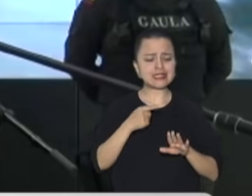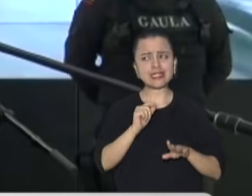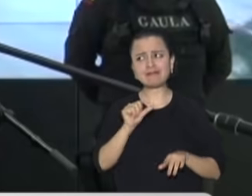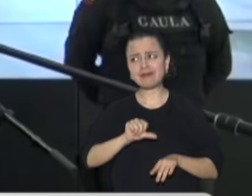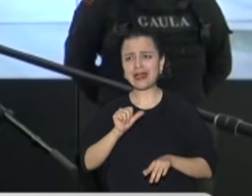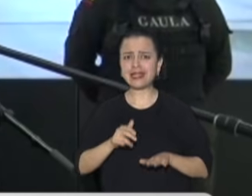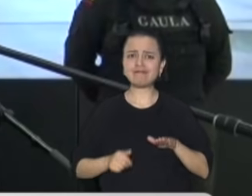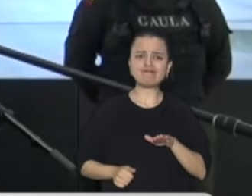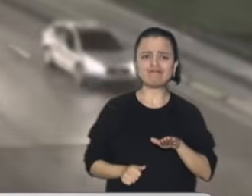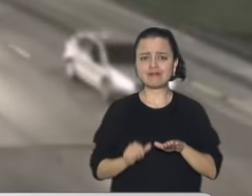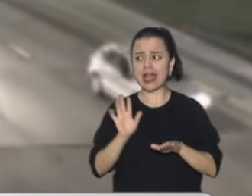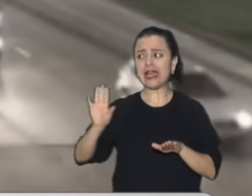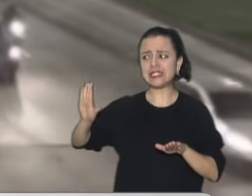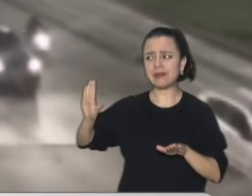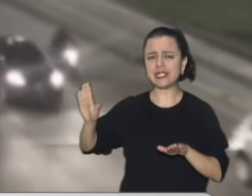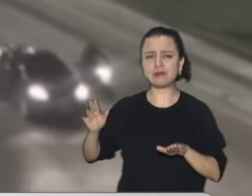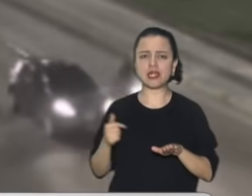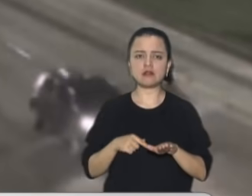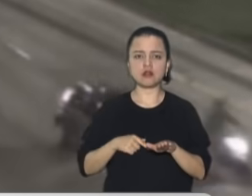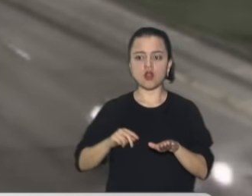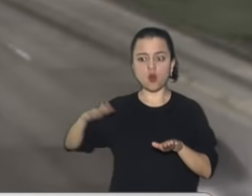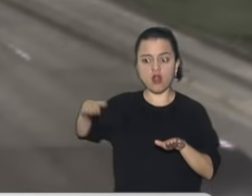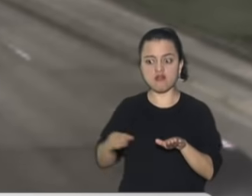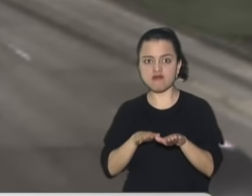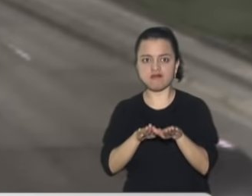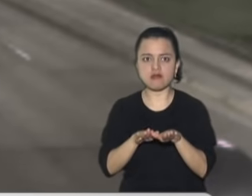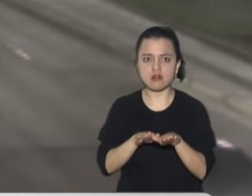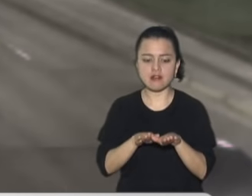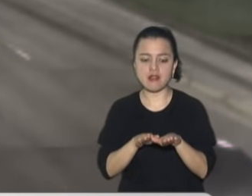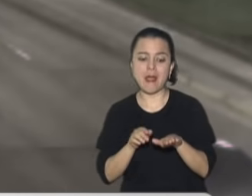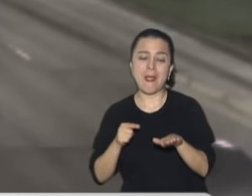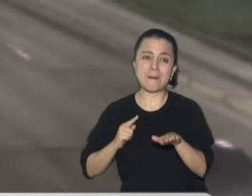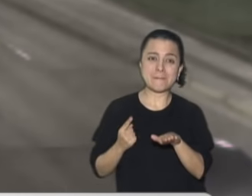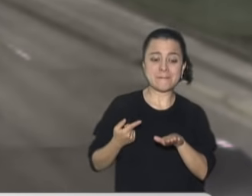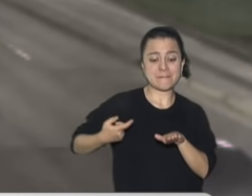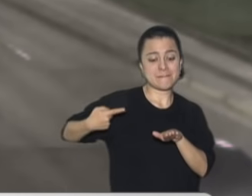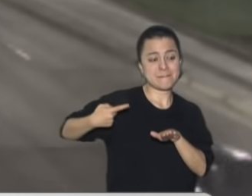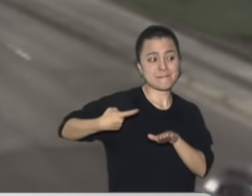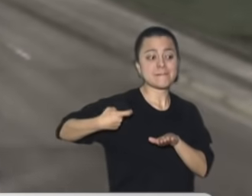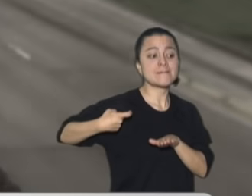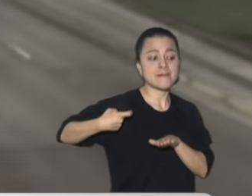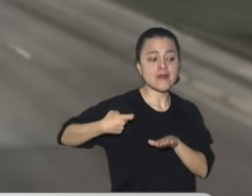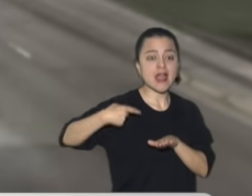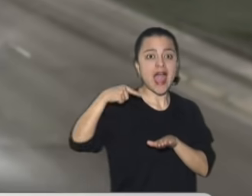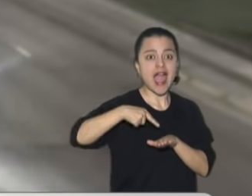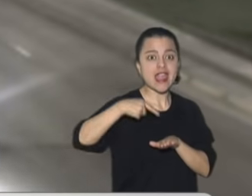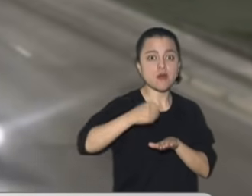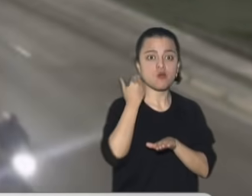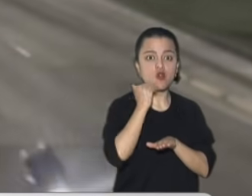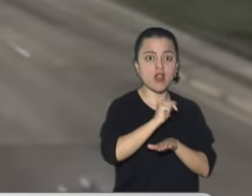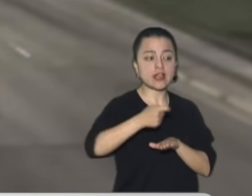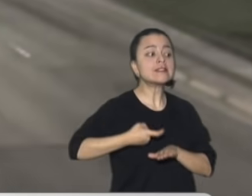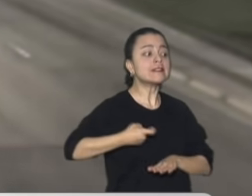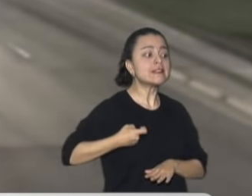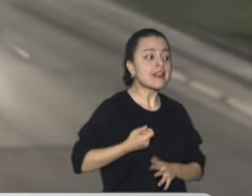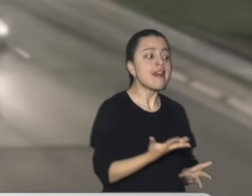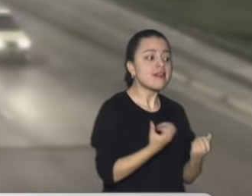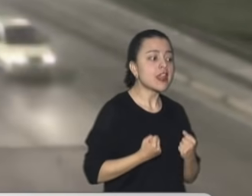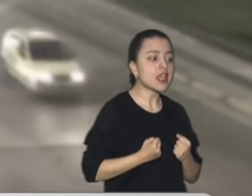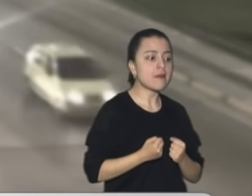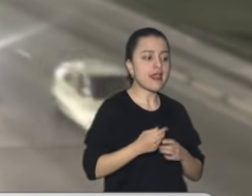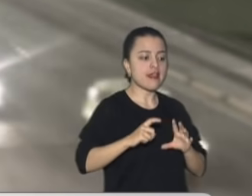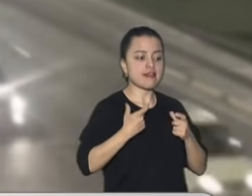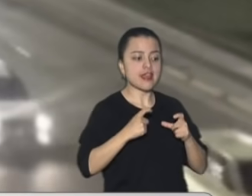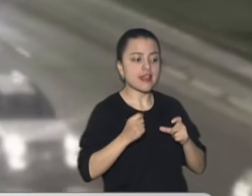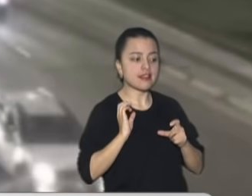y se transportaban en otro taxi y obligaban a las víctimas a entregar las